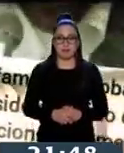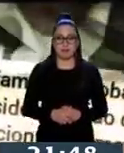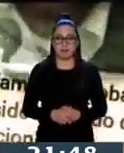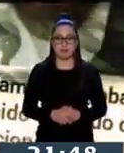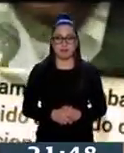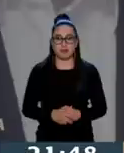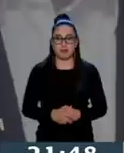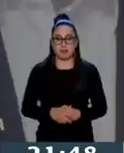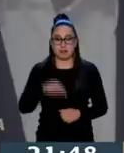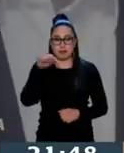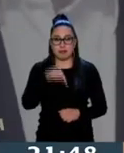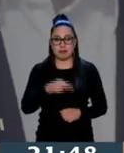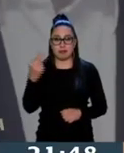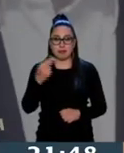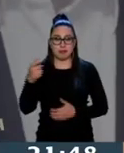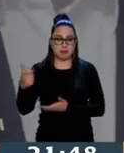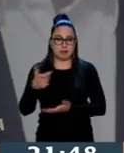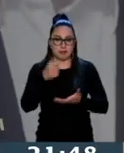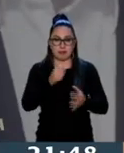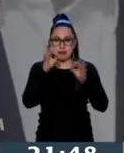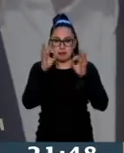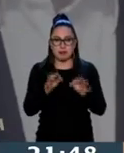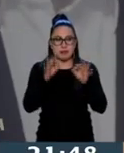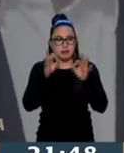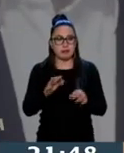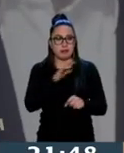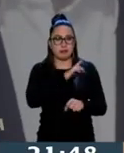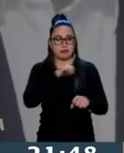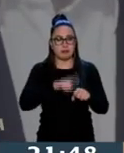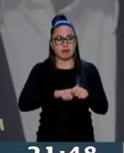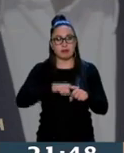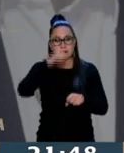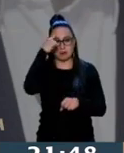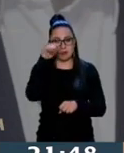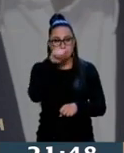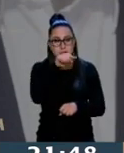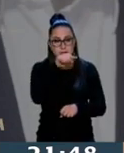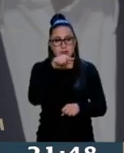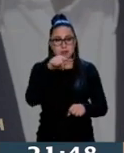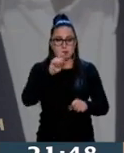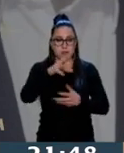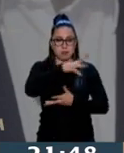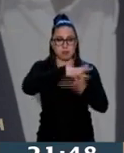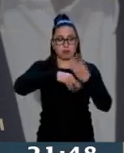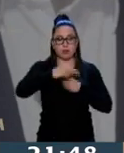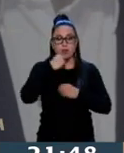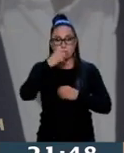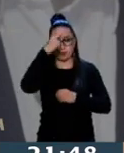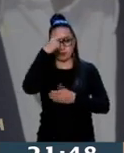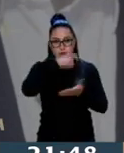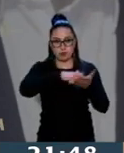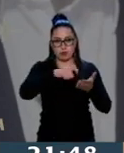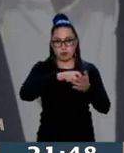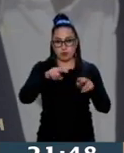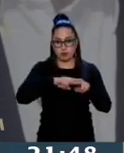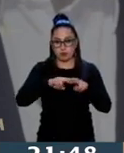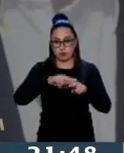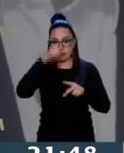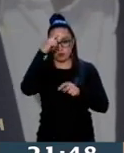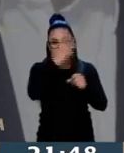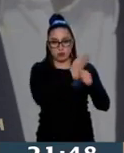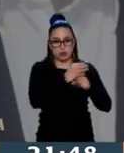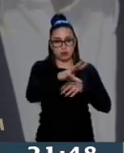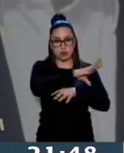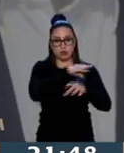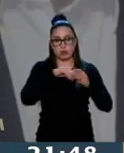Nosotros necesitamos un presupuesto exclusivo, designado para la inversión de mantenimiento de trenes, mantenimiento de las